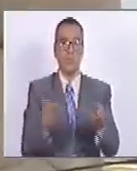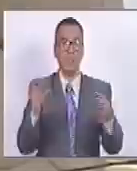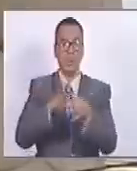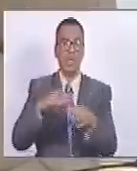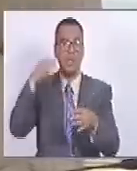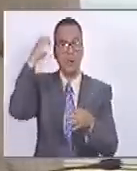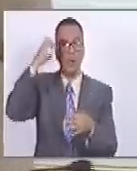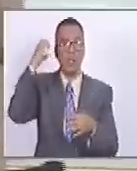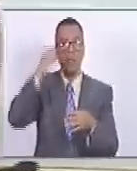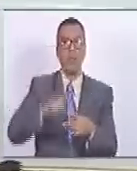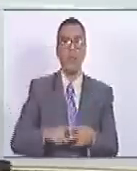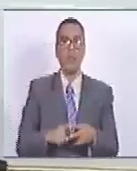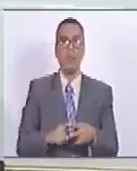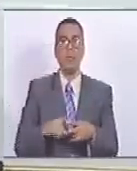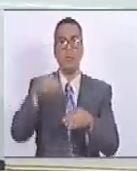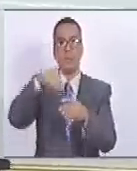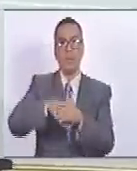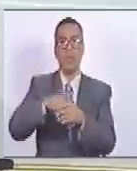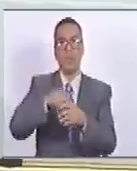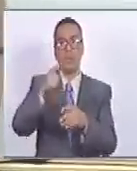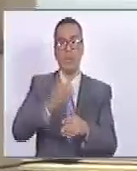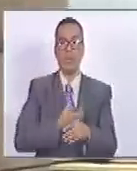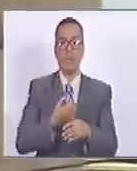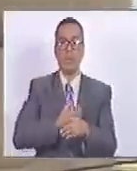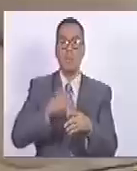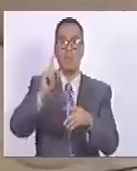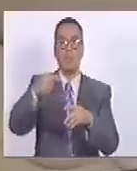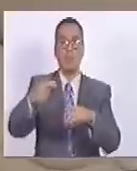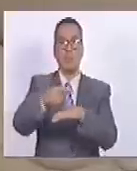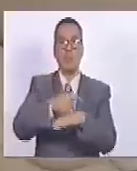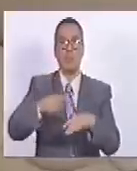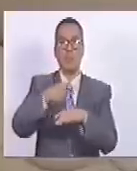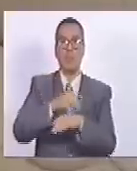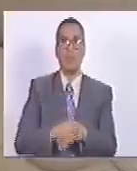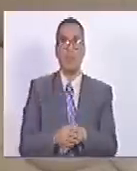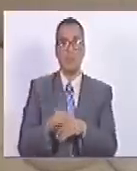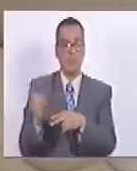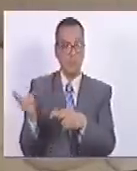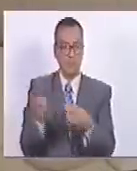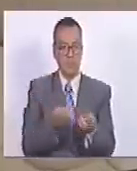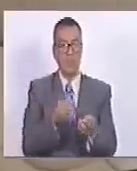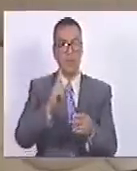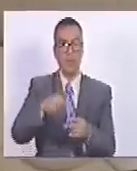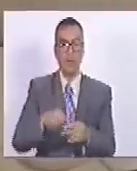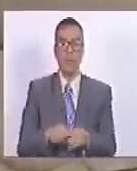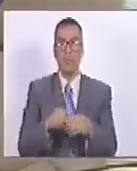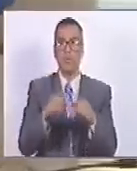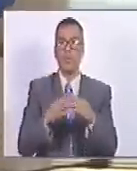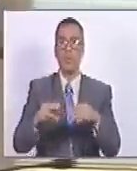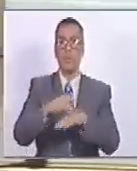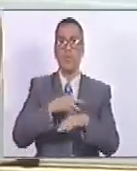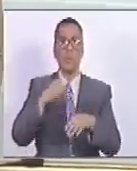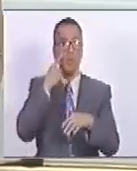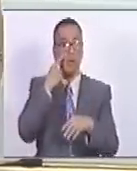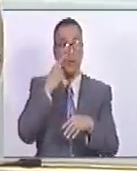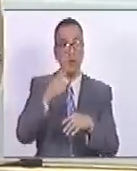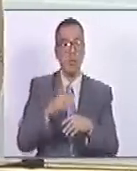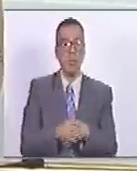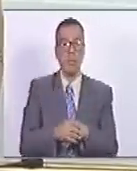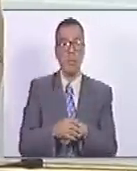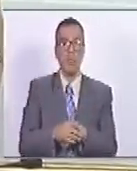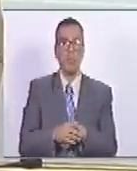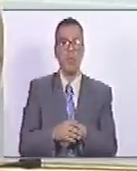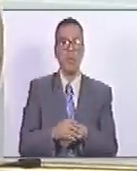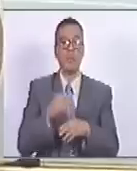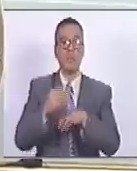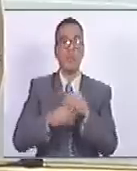Europea para las elecciones de alcaldes y gobernadores. Y los invitamos. Y como toda misión de observación, tuvieron que